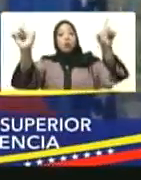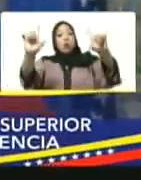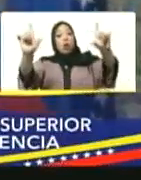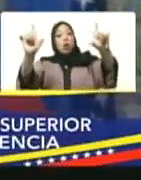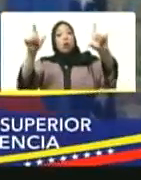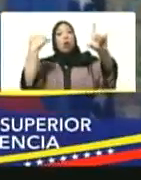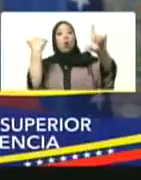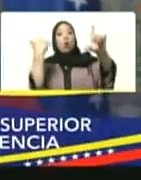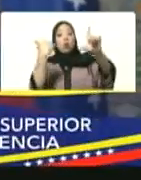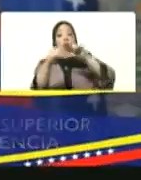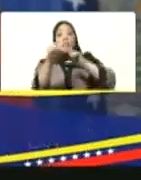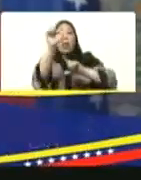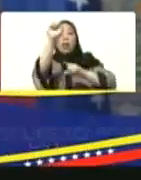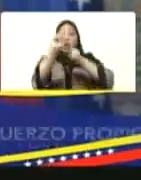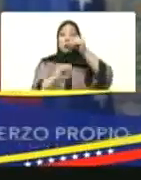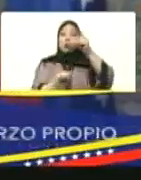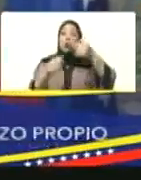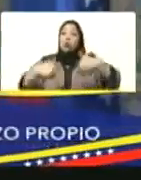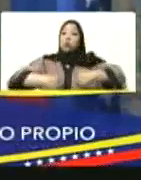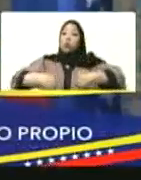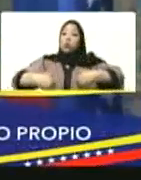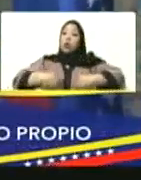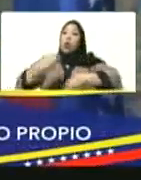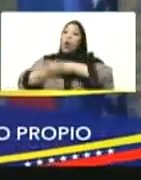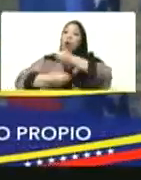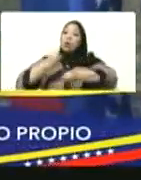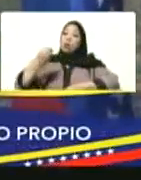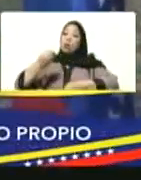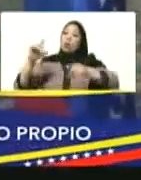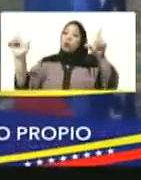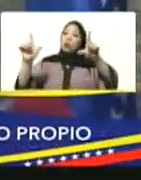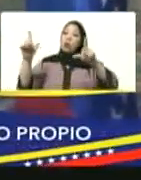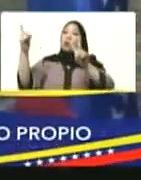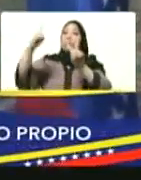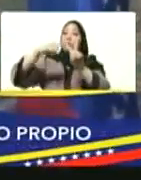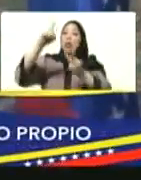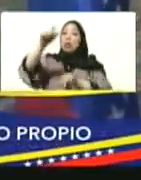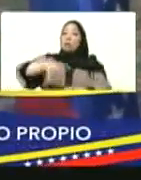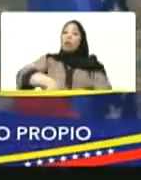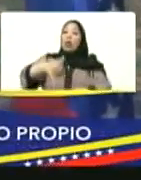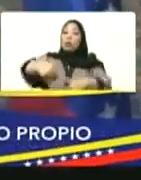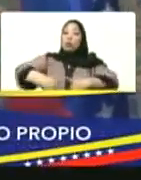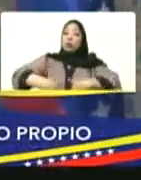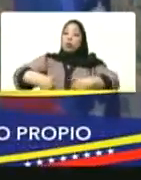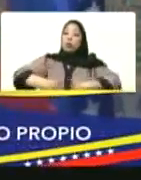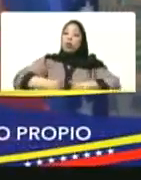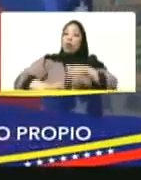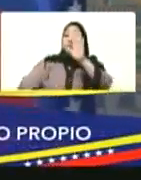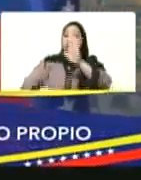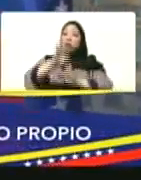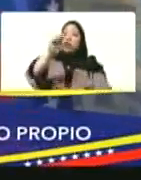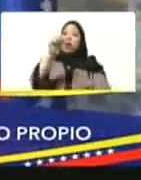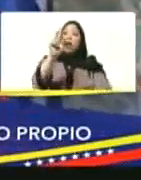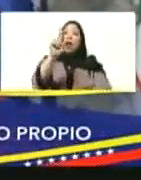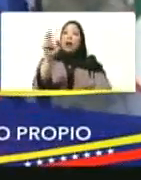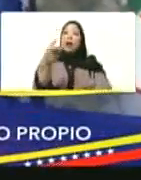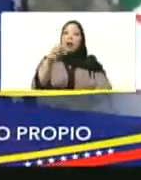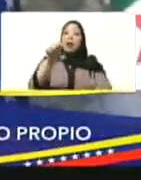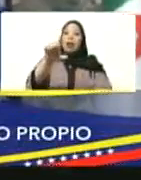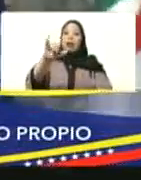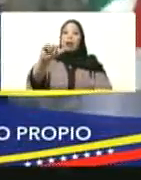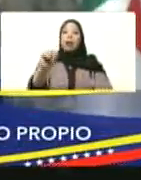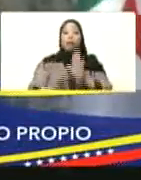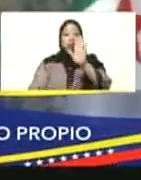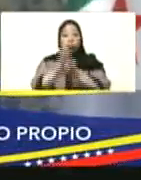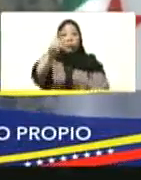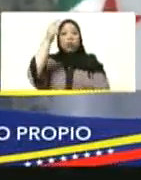de comunicación los esfuerzos que usted ha hecho por la recuperación de Argelia. Nous avons pu suivre par le biais